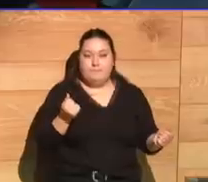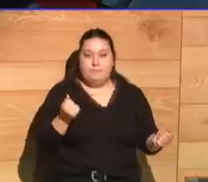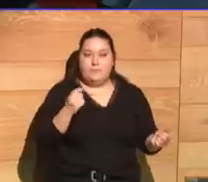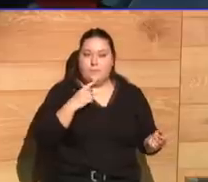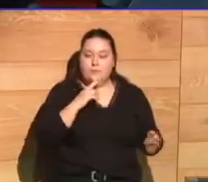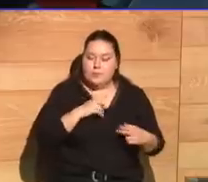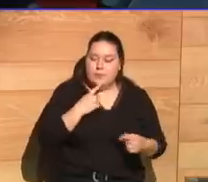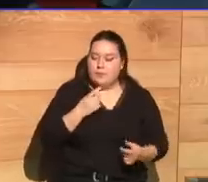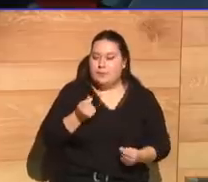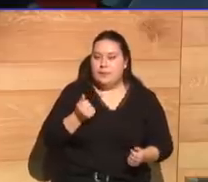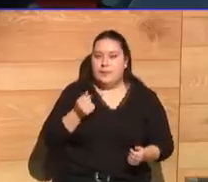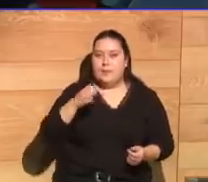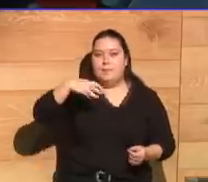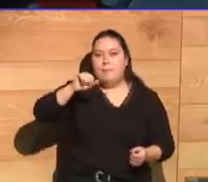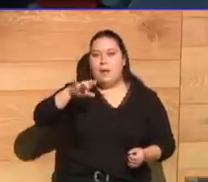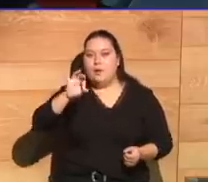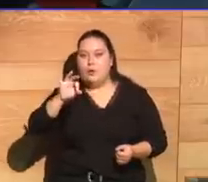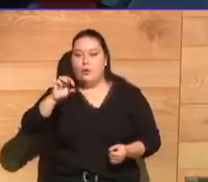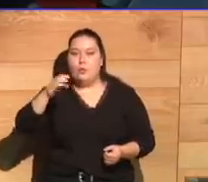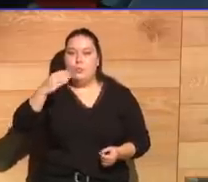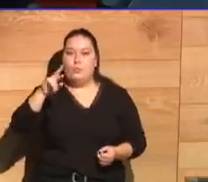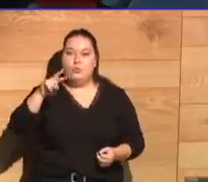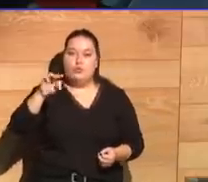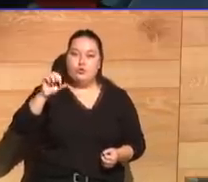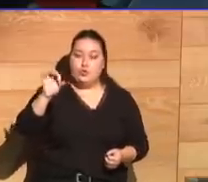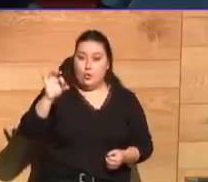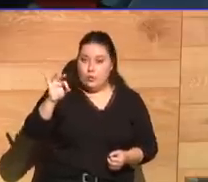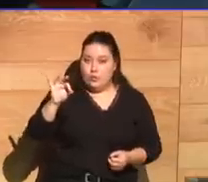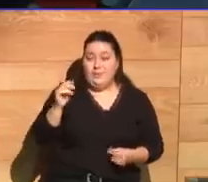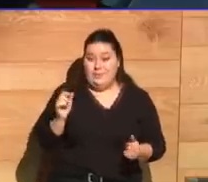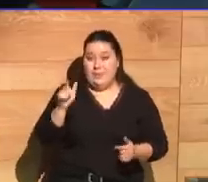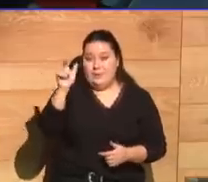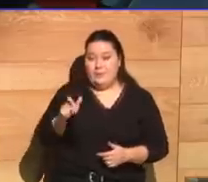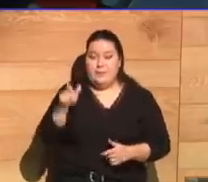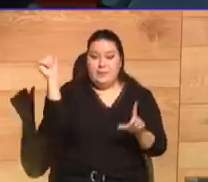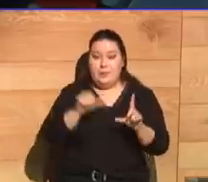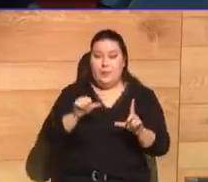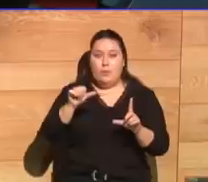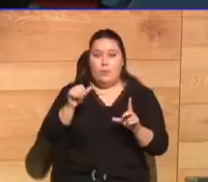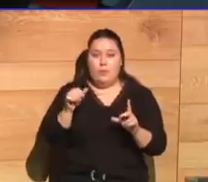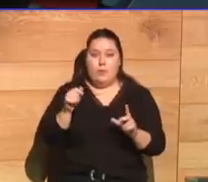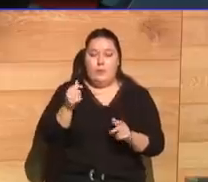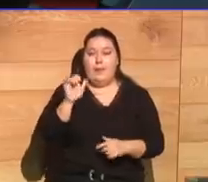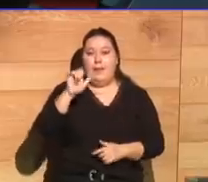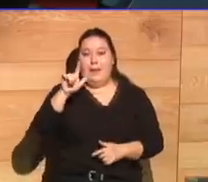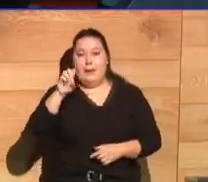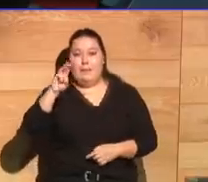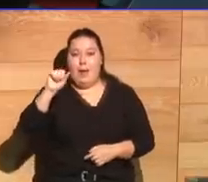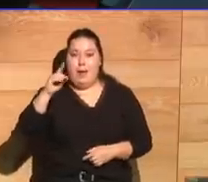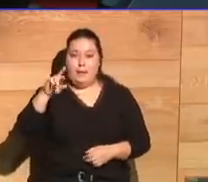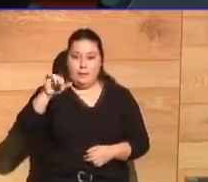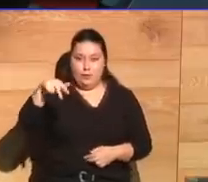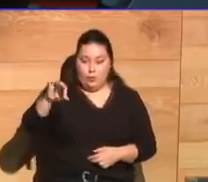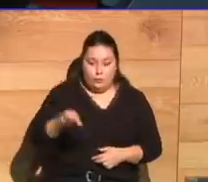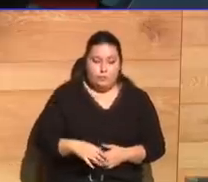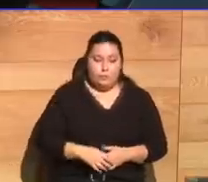¿Cómo se dice? A Mario Puzo. Y dice, el del Padrino. El del Padrino. Y dice, ostras, qué buena idea. Vamos a tener a Mario Puzo. Y entonces aparece Mario Puzo